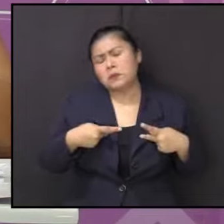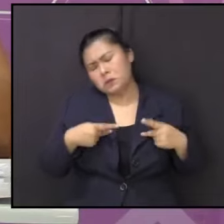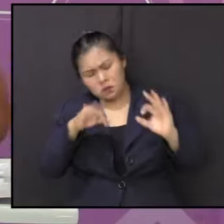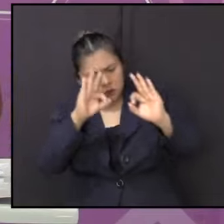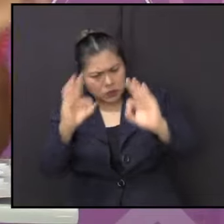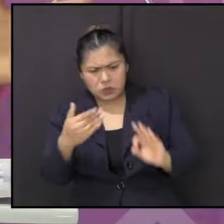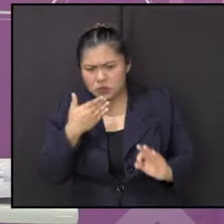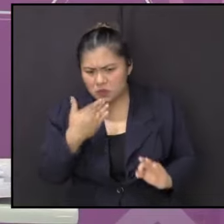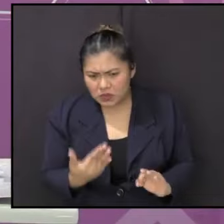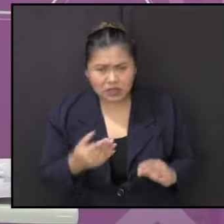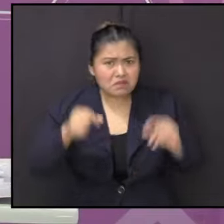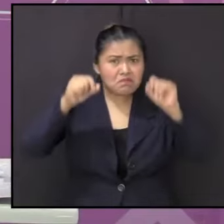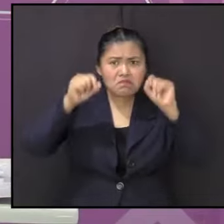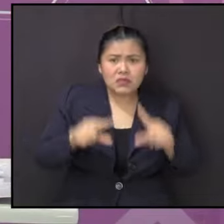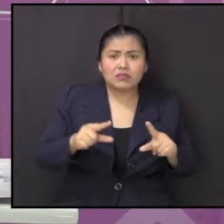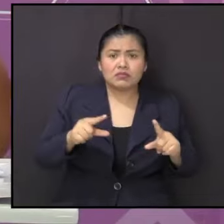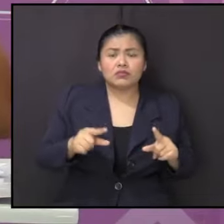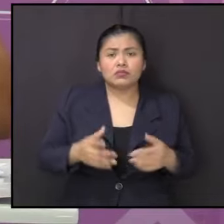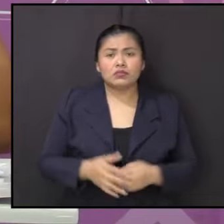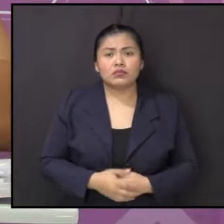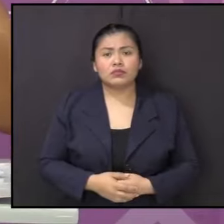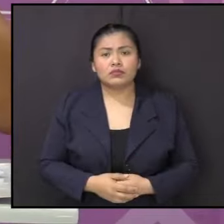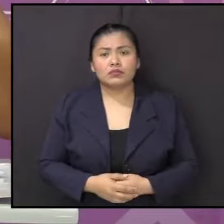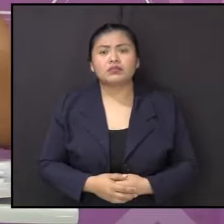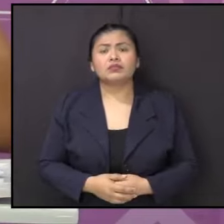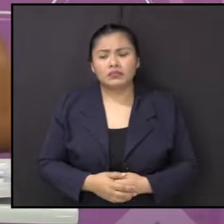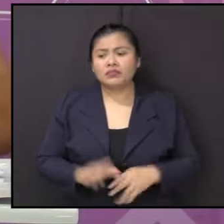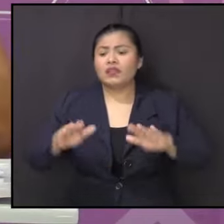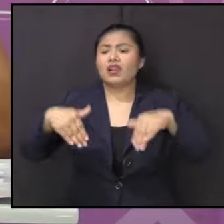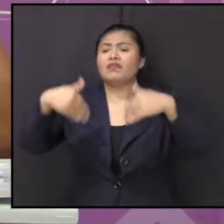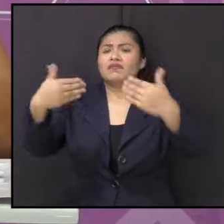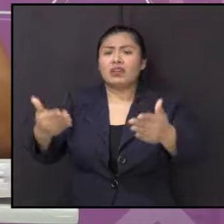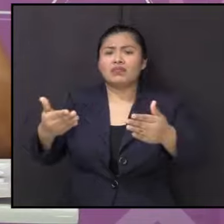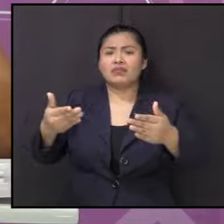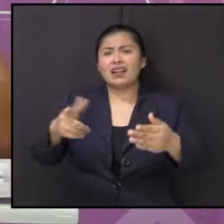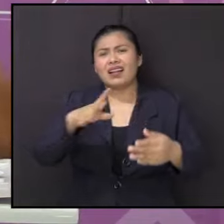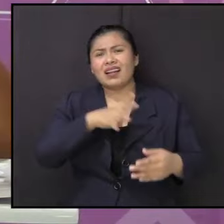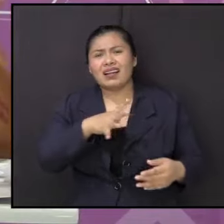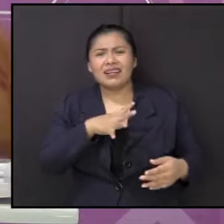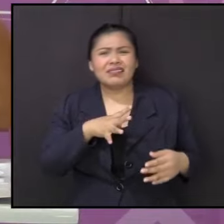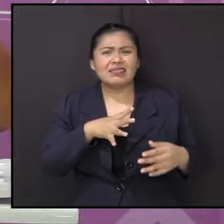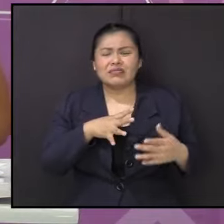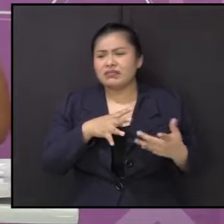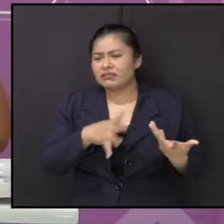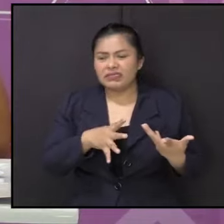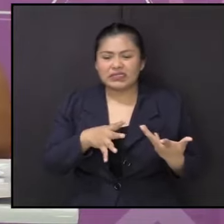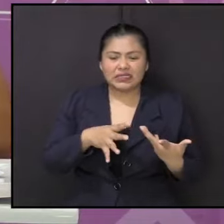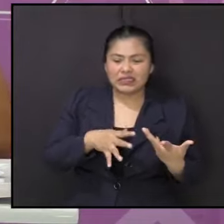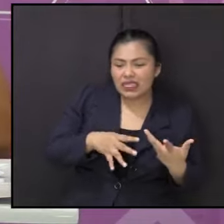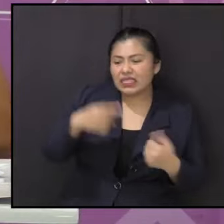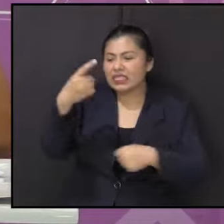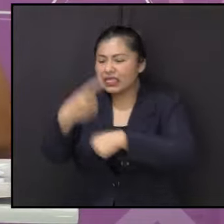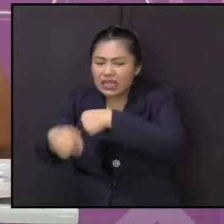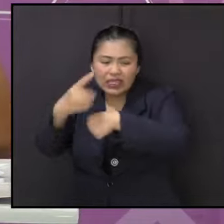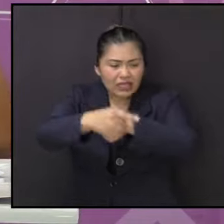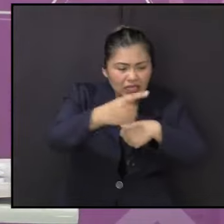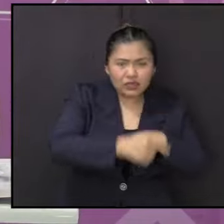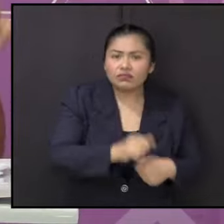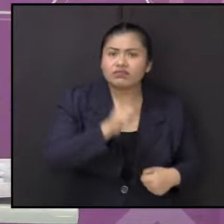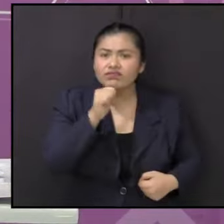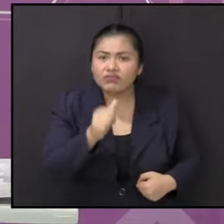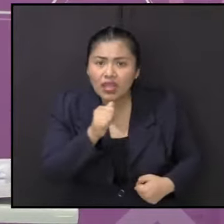afectando alrededor de la zona también, justamente por la promoción de esta inversión que pueda llevar que se establezca el establecimiento